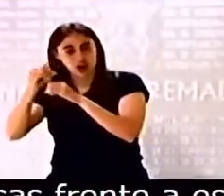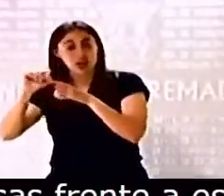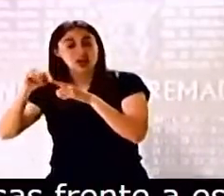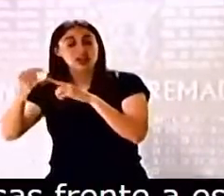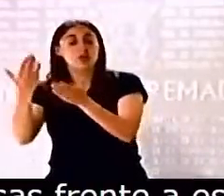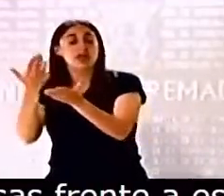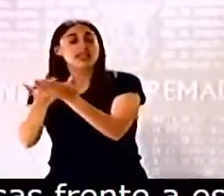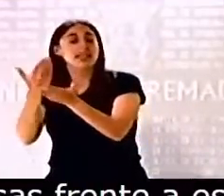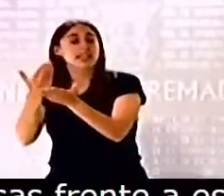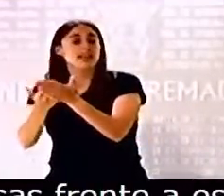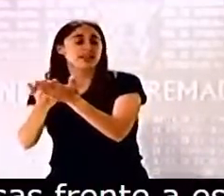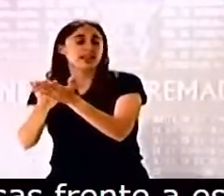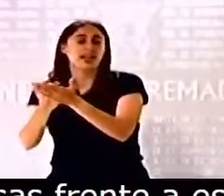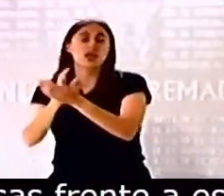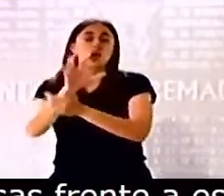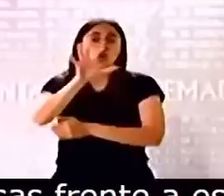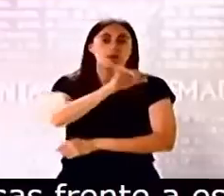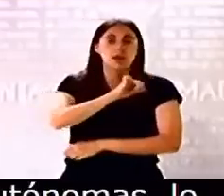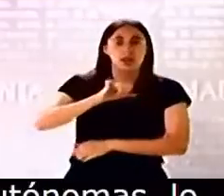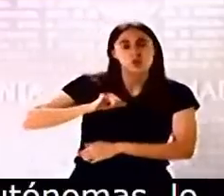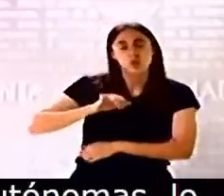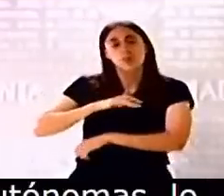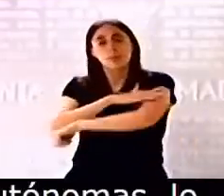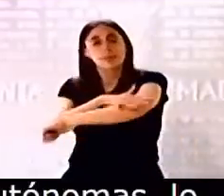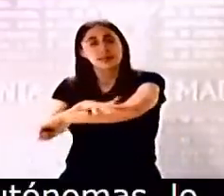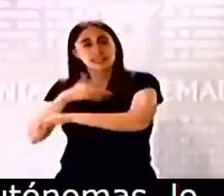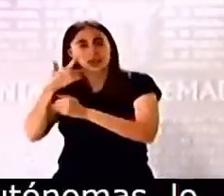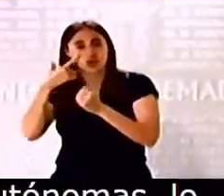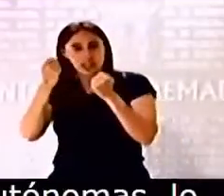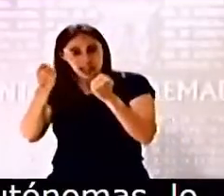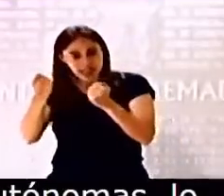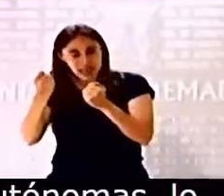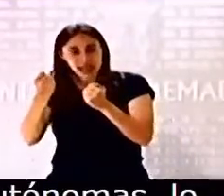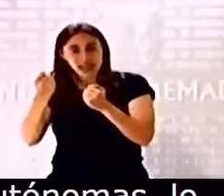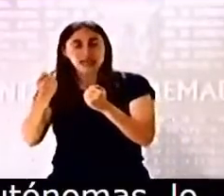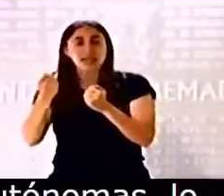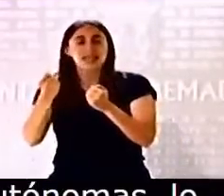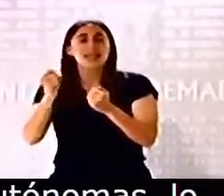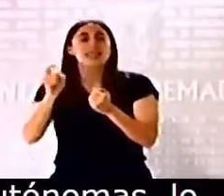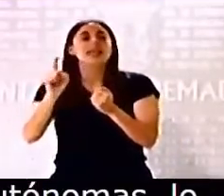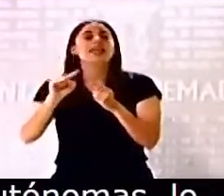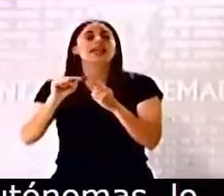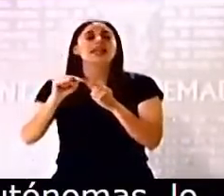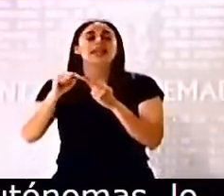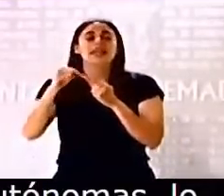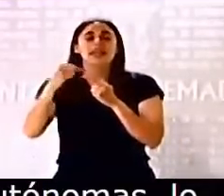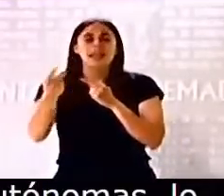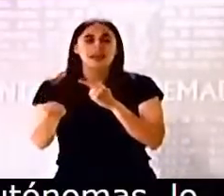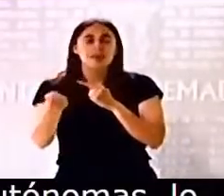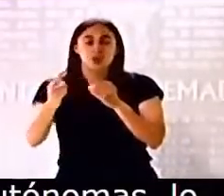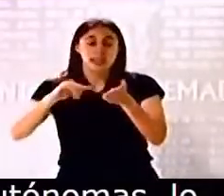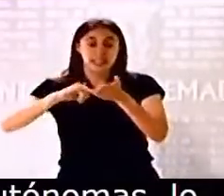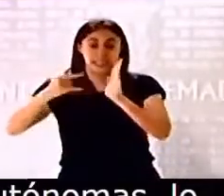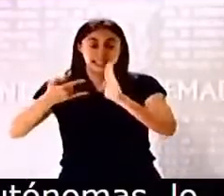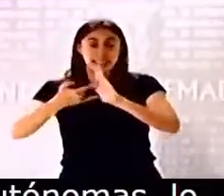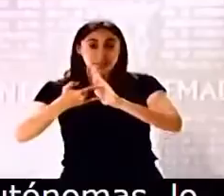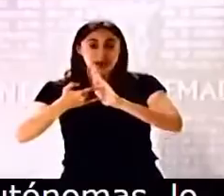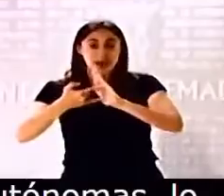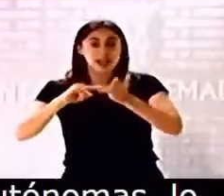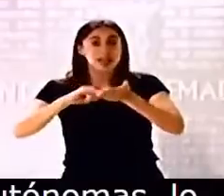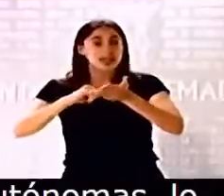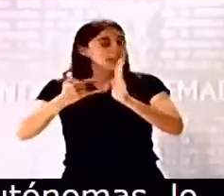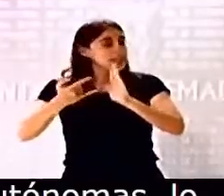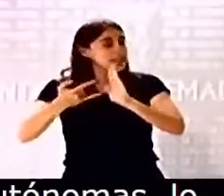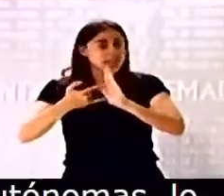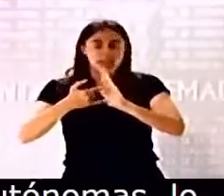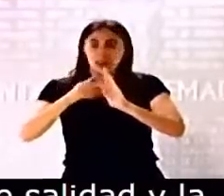comunidades autónomas y el Ministerio de Sanidad, y la interpretación se produce a través de un sistema que es interoperable con